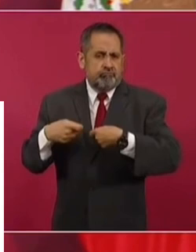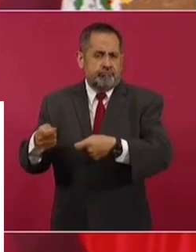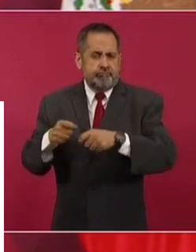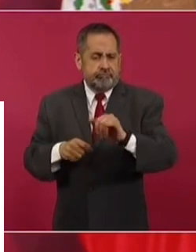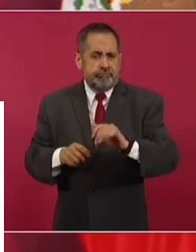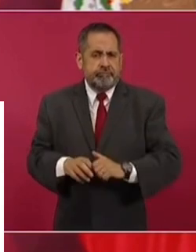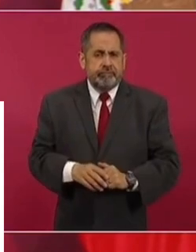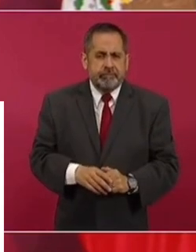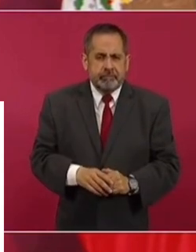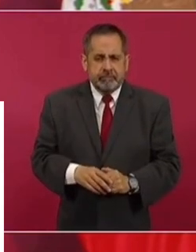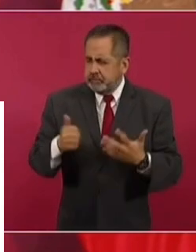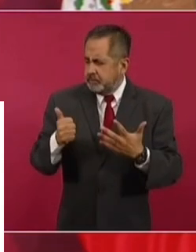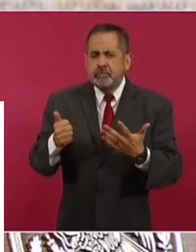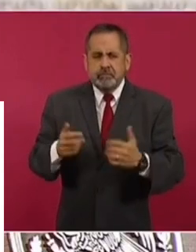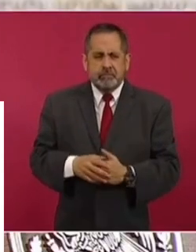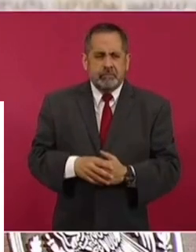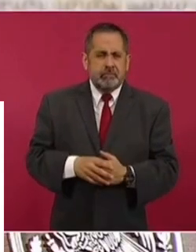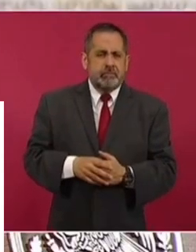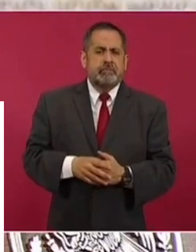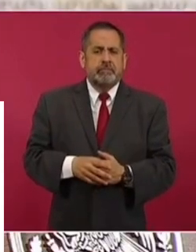heridos, seis, ¿no?